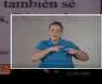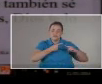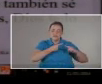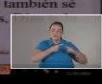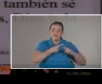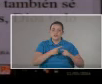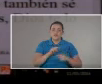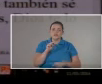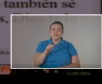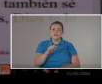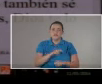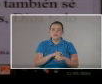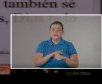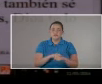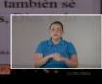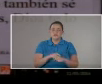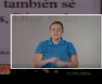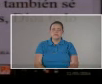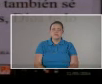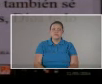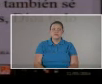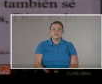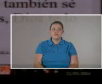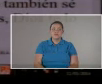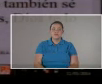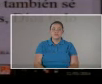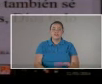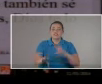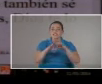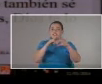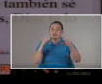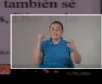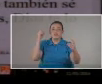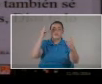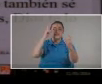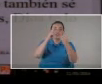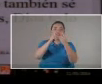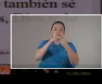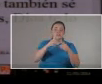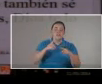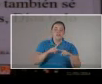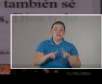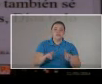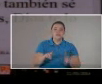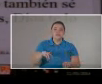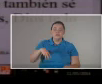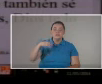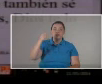Entonces Marta, cuando oyó que Jesús llegaba, salió a encontrarlo, pero María se quedó en casa.